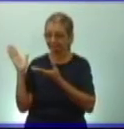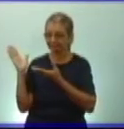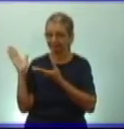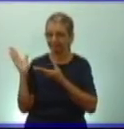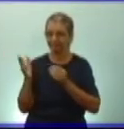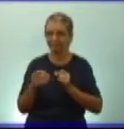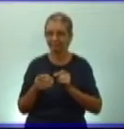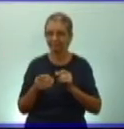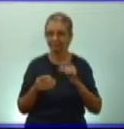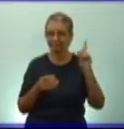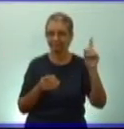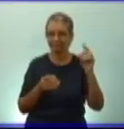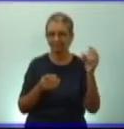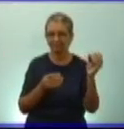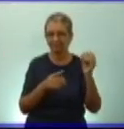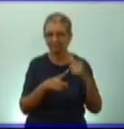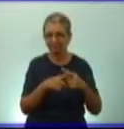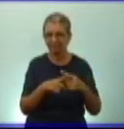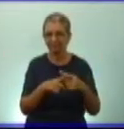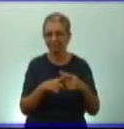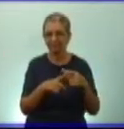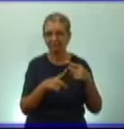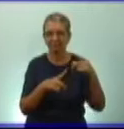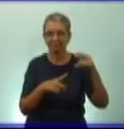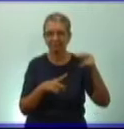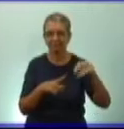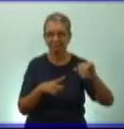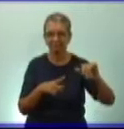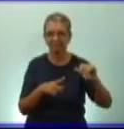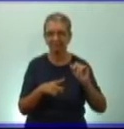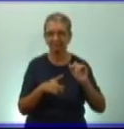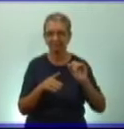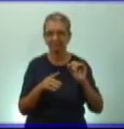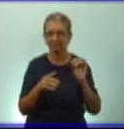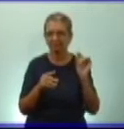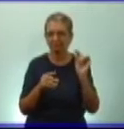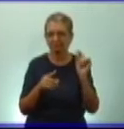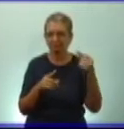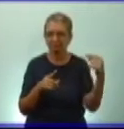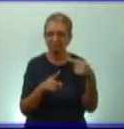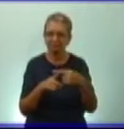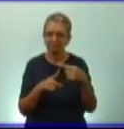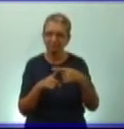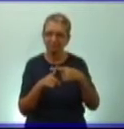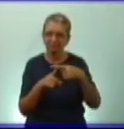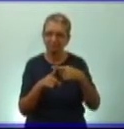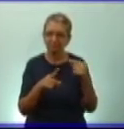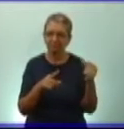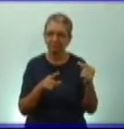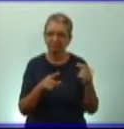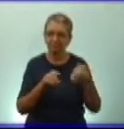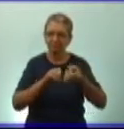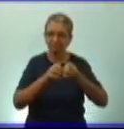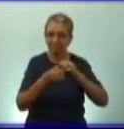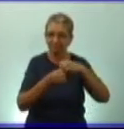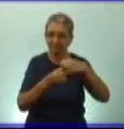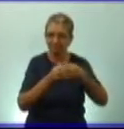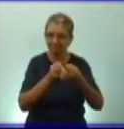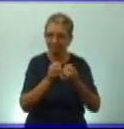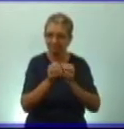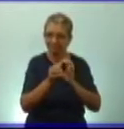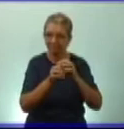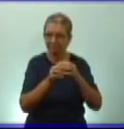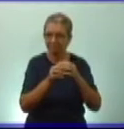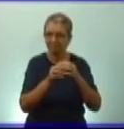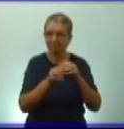baja temperatura de fusión porque está formado por moléculas. Y fíjense que le he marcado en blanco los aspectos que no puedo olvidar.